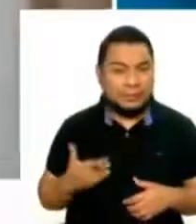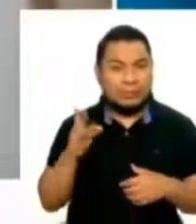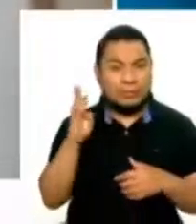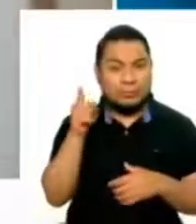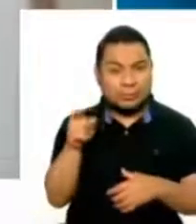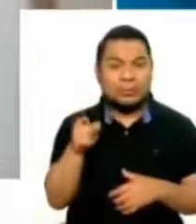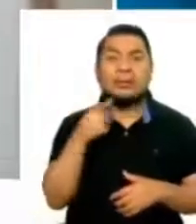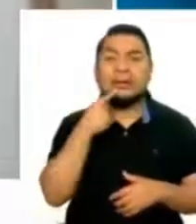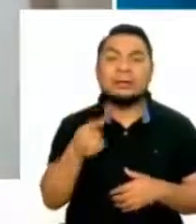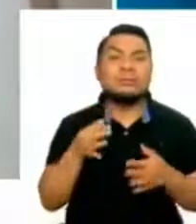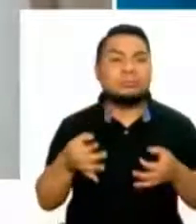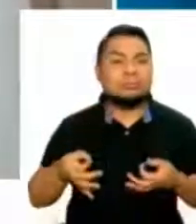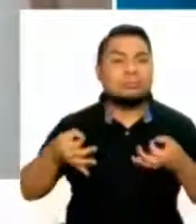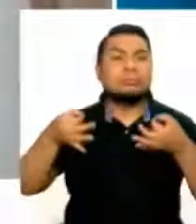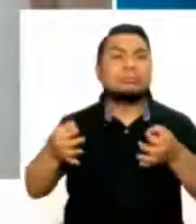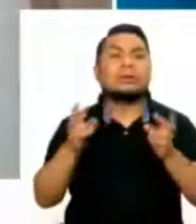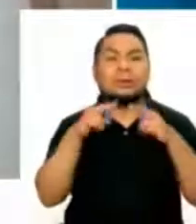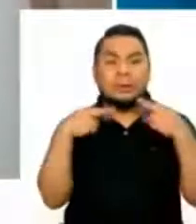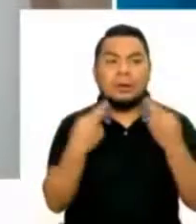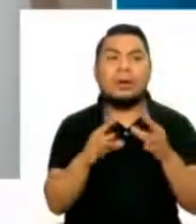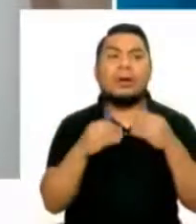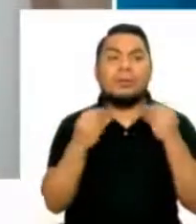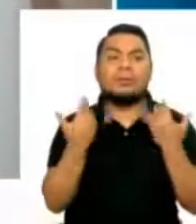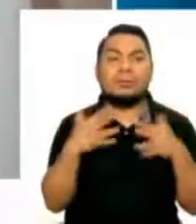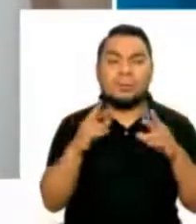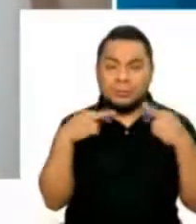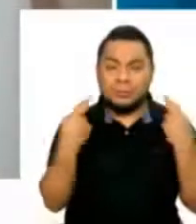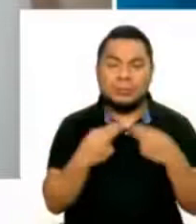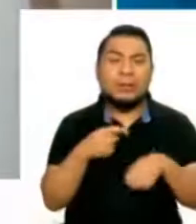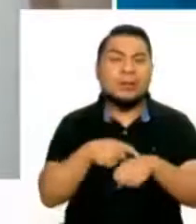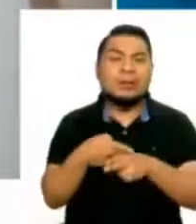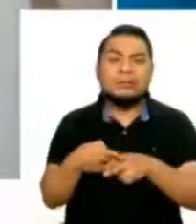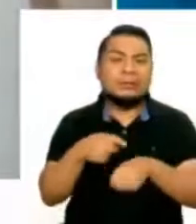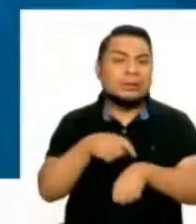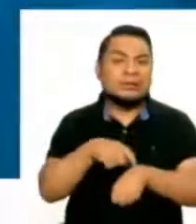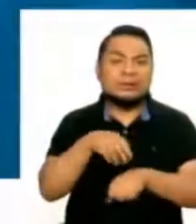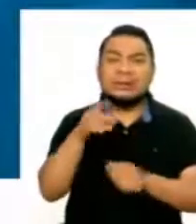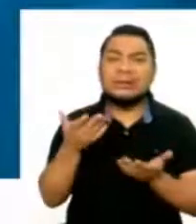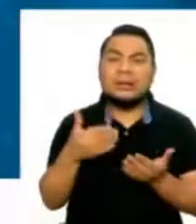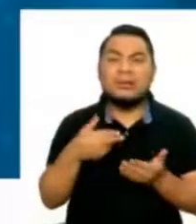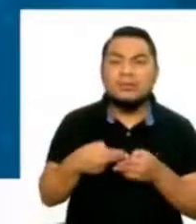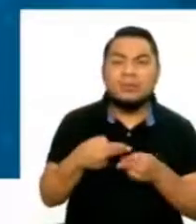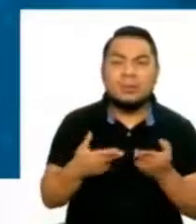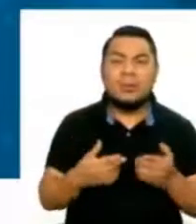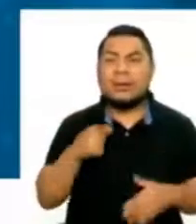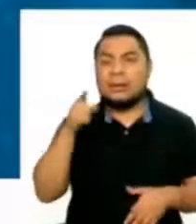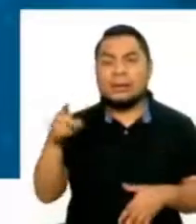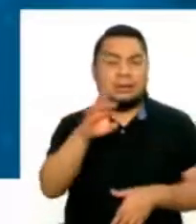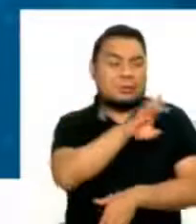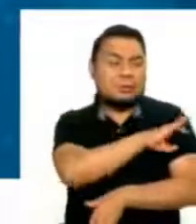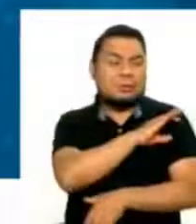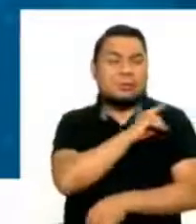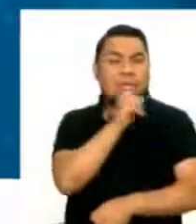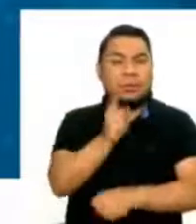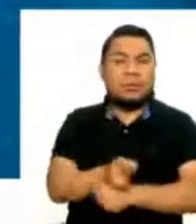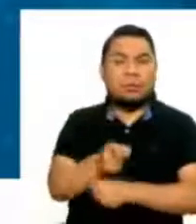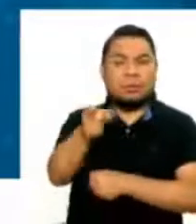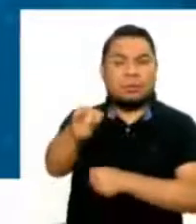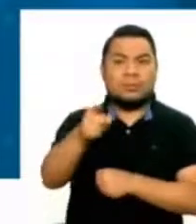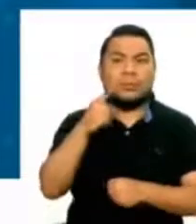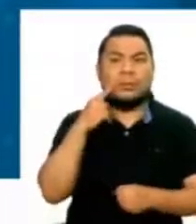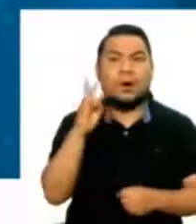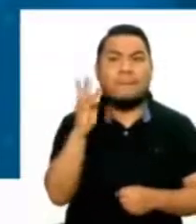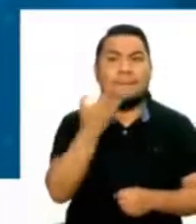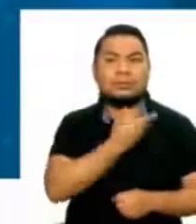la reprogramación, pues afirmó que la audiencia había sido convocada con muy poca anticipación. La Fiscalía imputa a Lilia Paredes la comisión